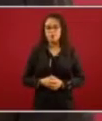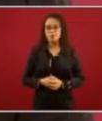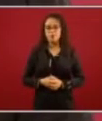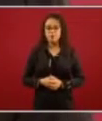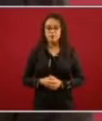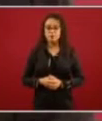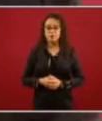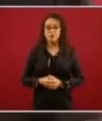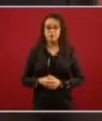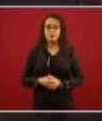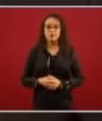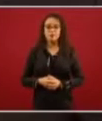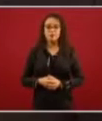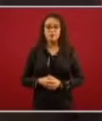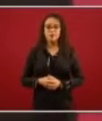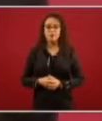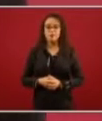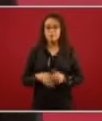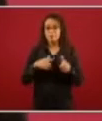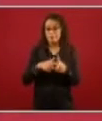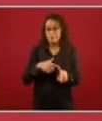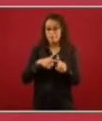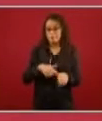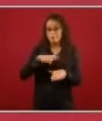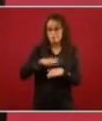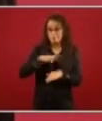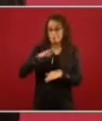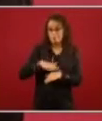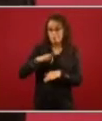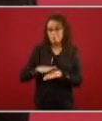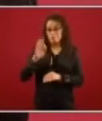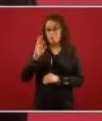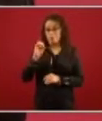No pueden seguir habiendo fobaproas.